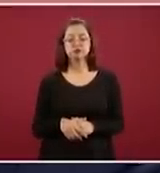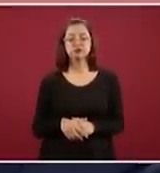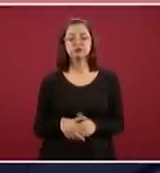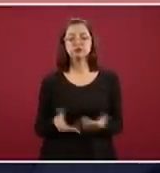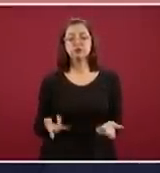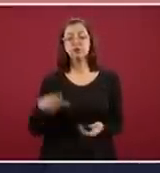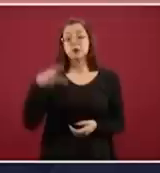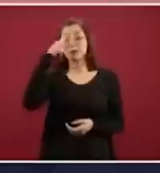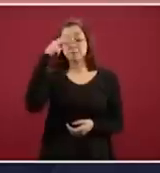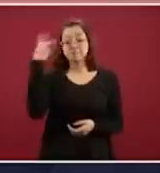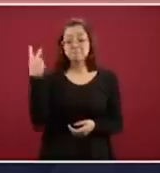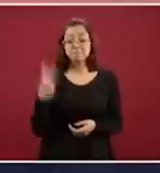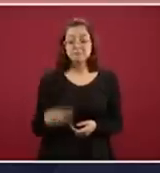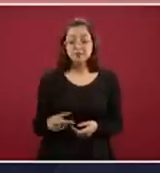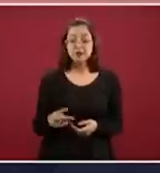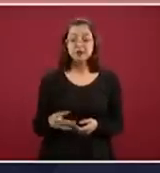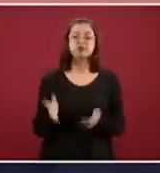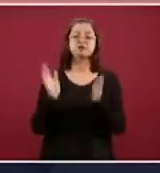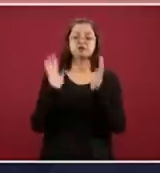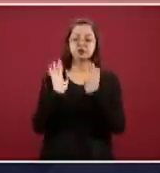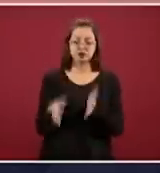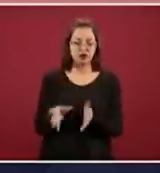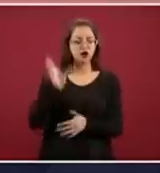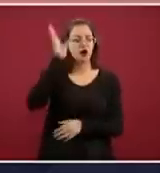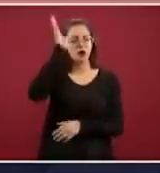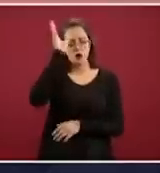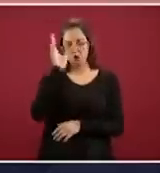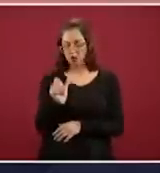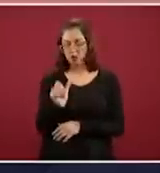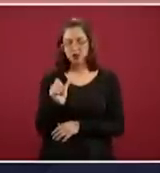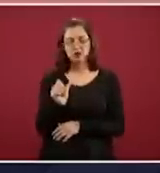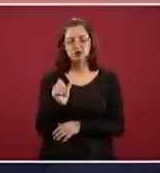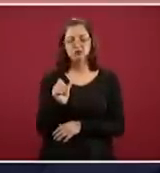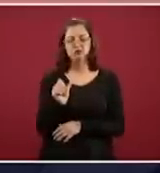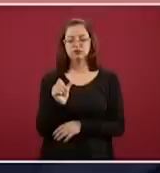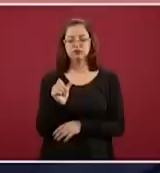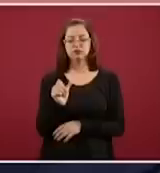Parte nuestra ya existe el acuerdo.